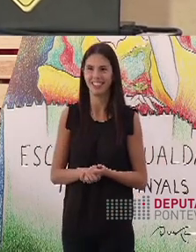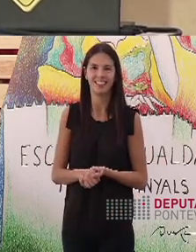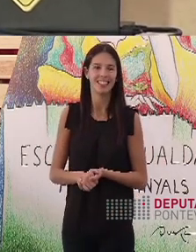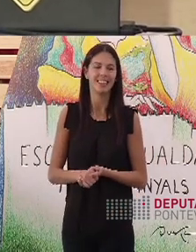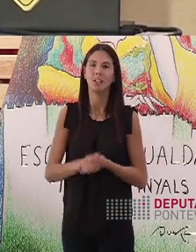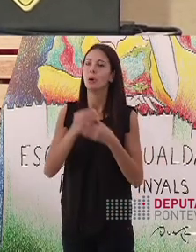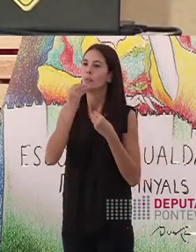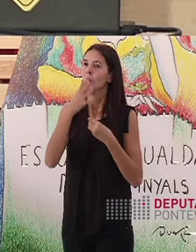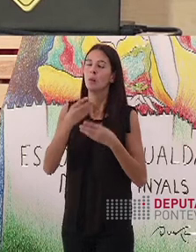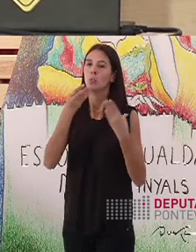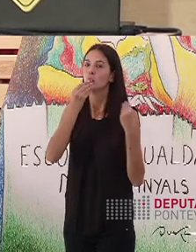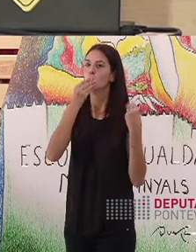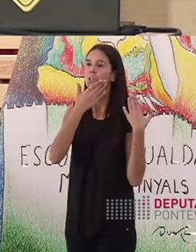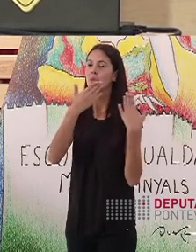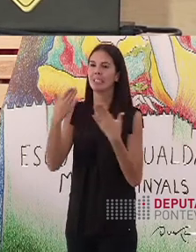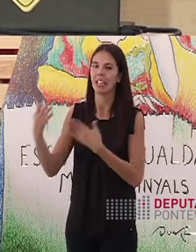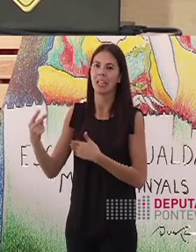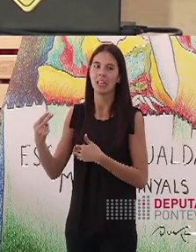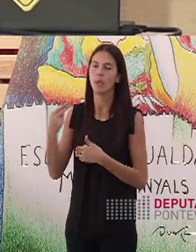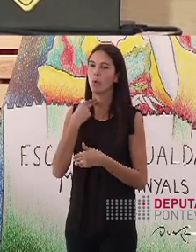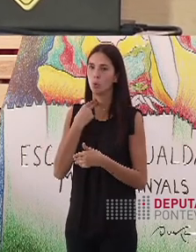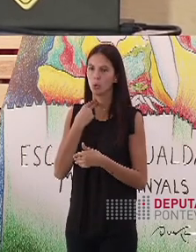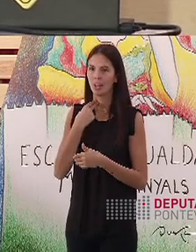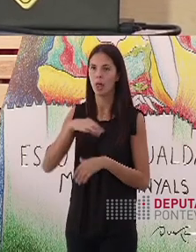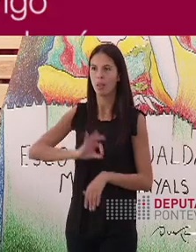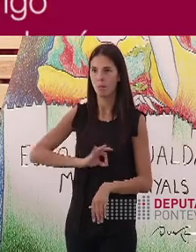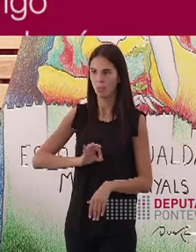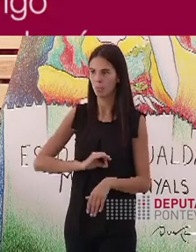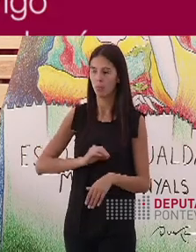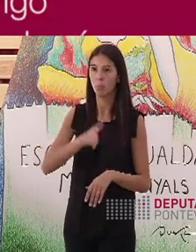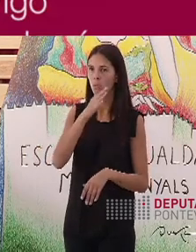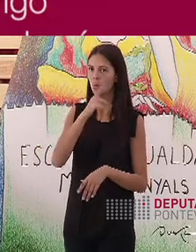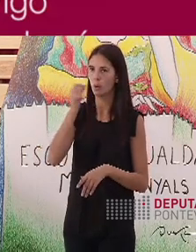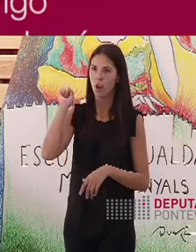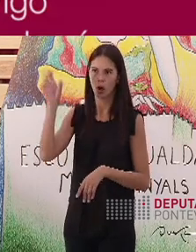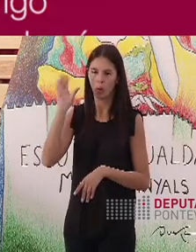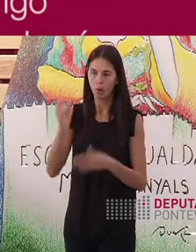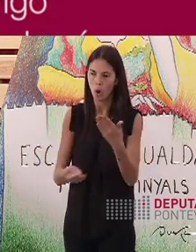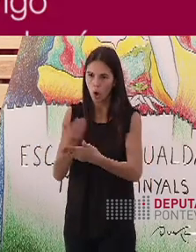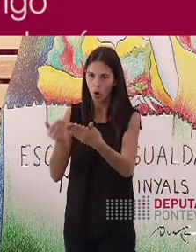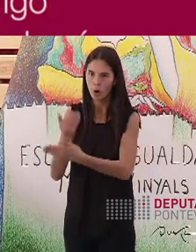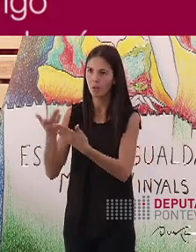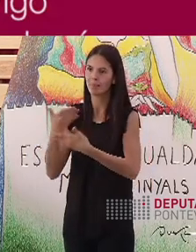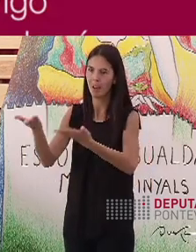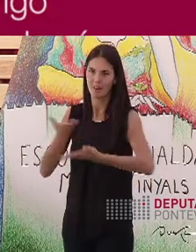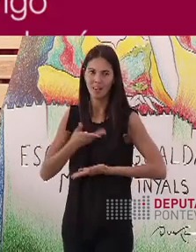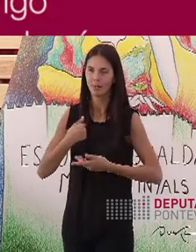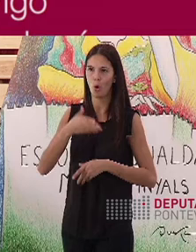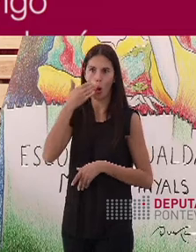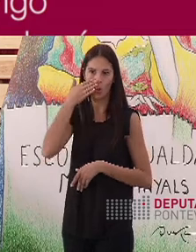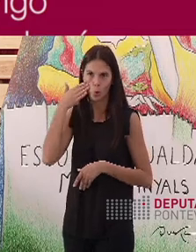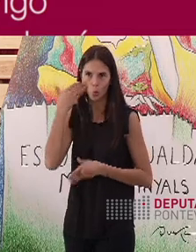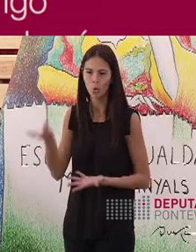bueno, moitísimas gracias á Deputación de Pontevedra por invitarme a estas jornadas. Me encontro moi honrada de estar aquí, a máis